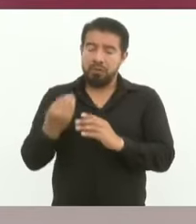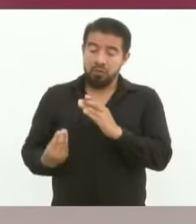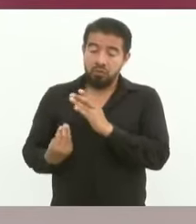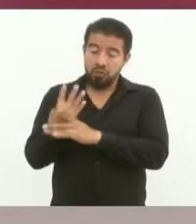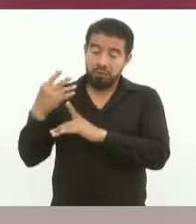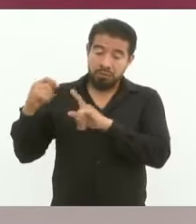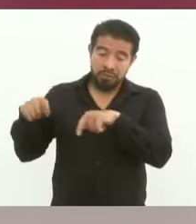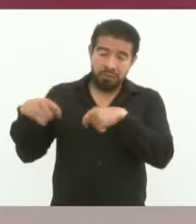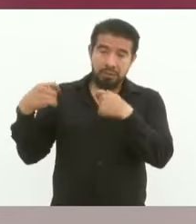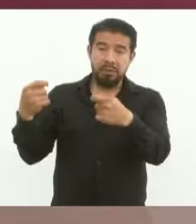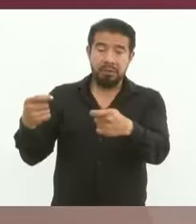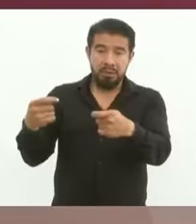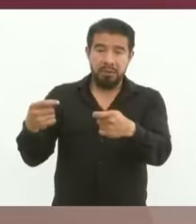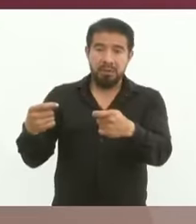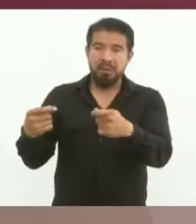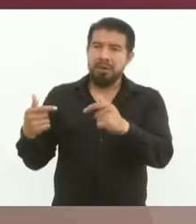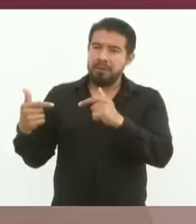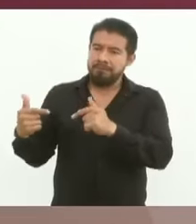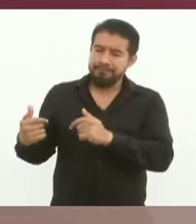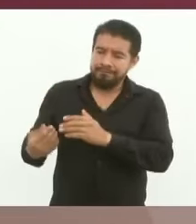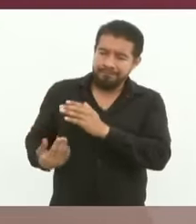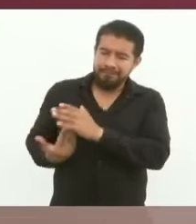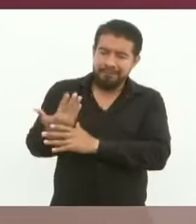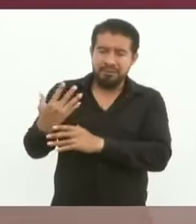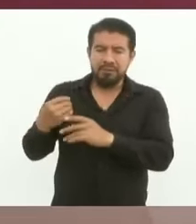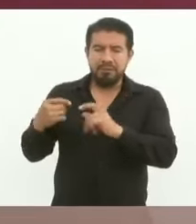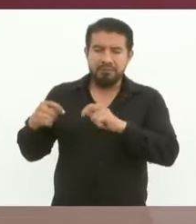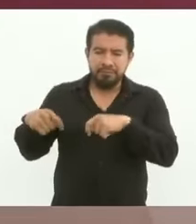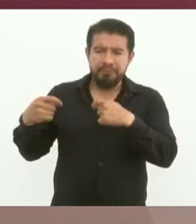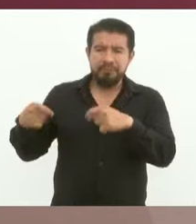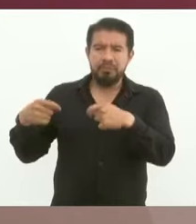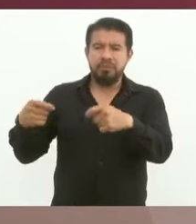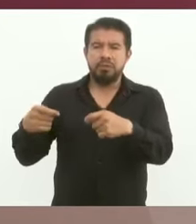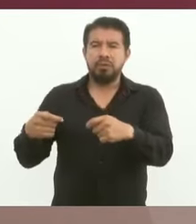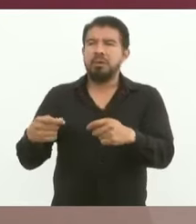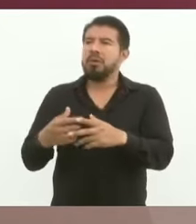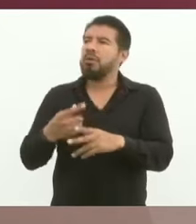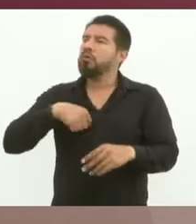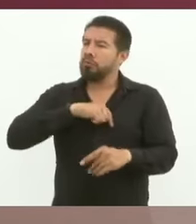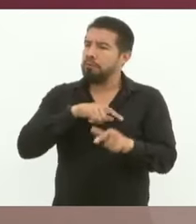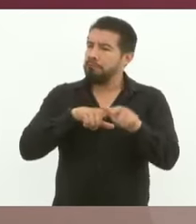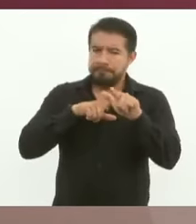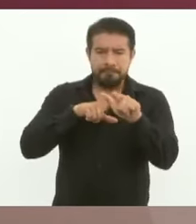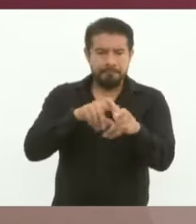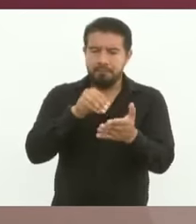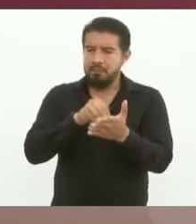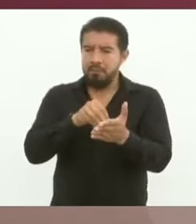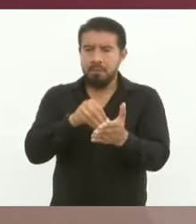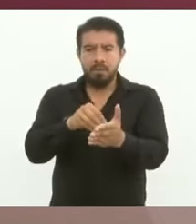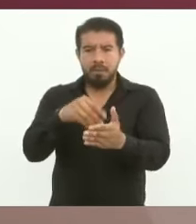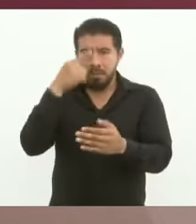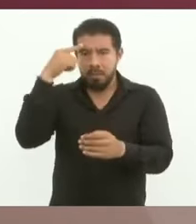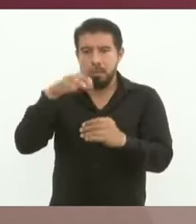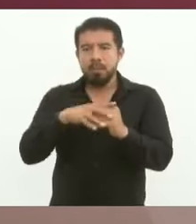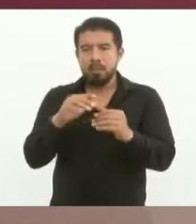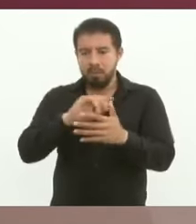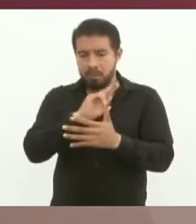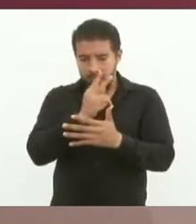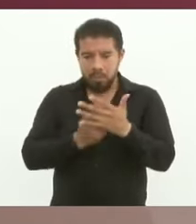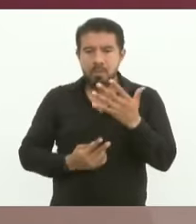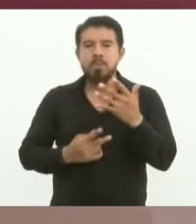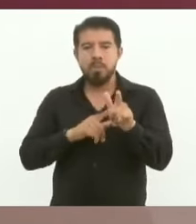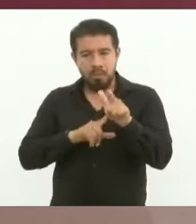generaciones. Vamos a continuar con el mismo programa, porque Claudia le va a